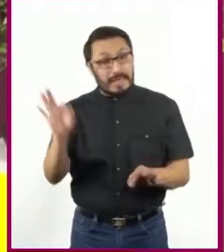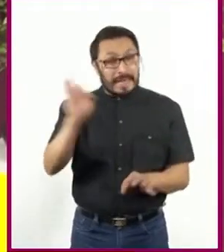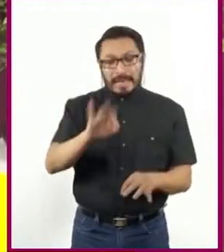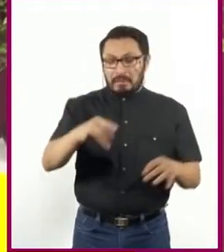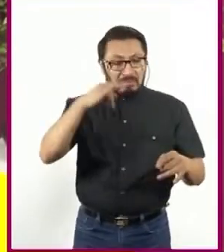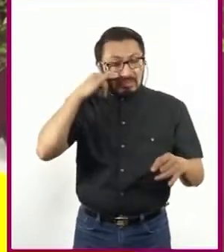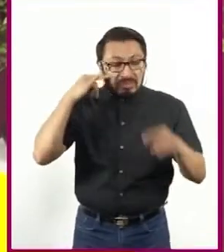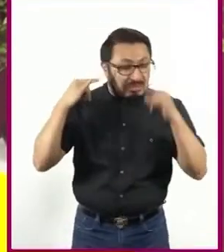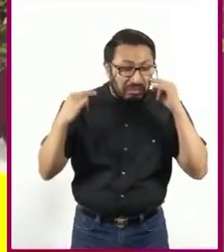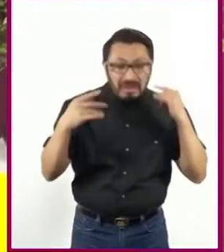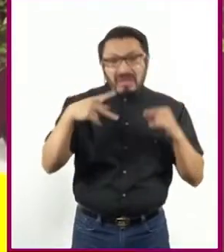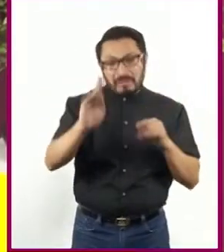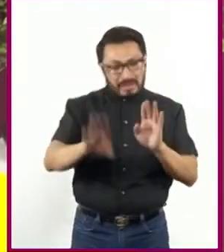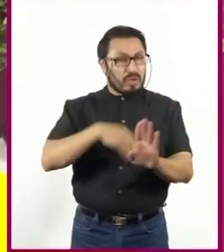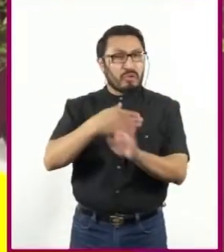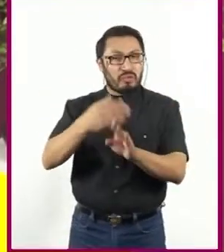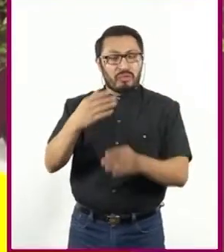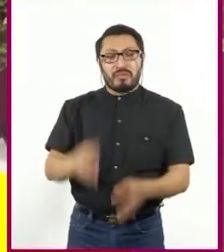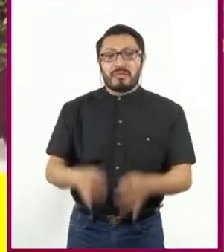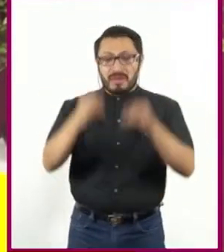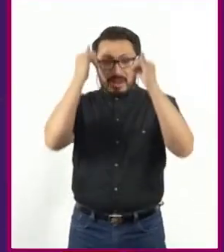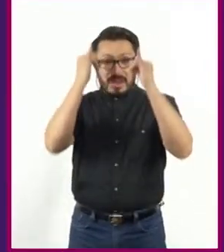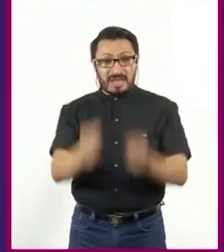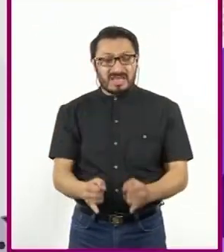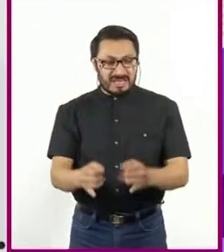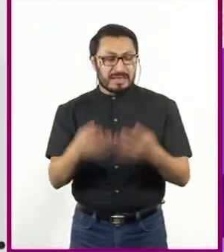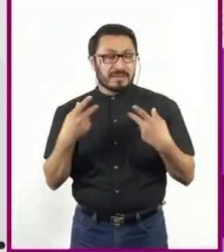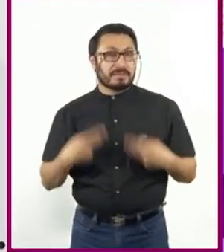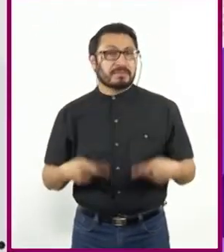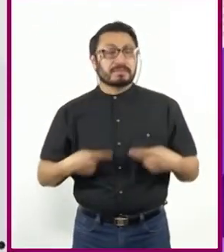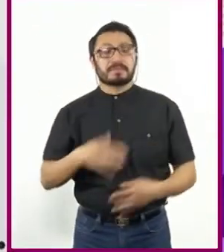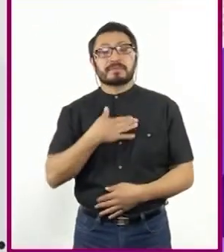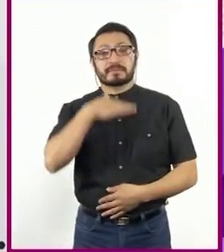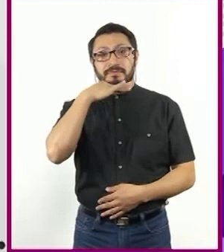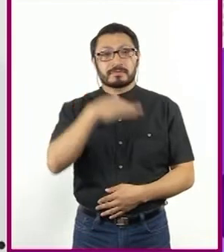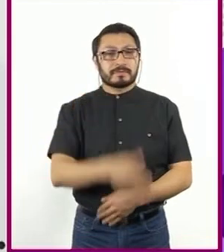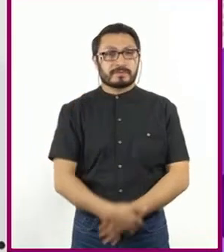pero lesionan la integridad y la dignidad de las personas.